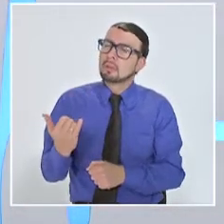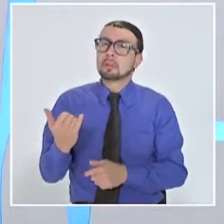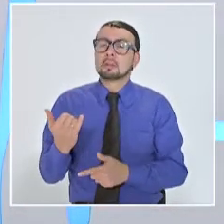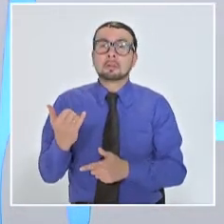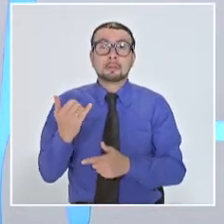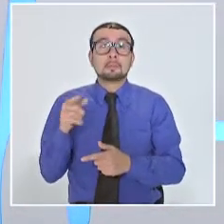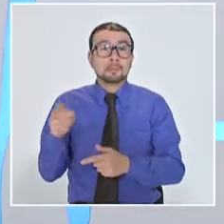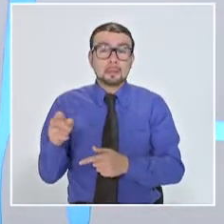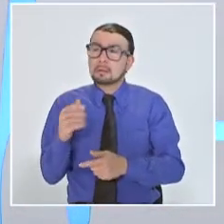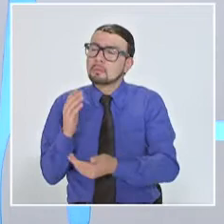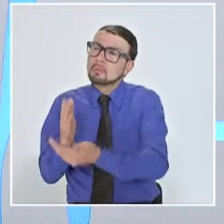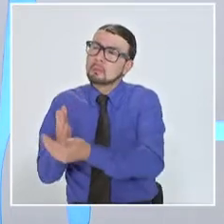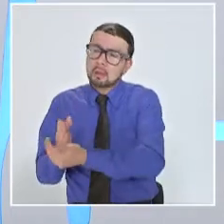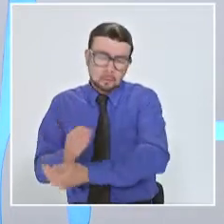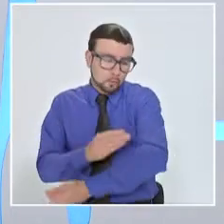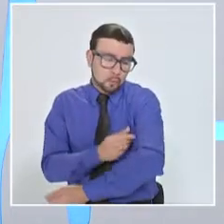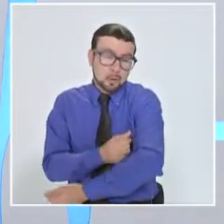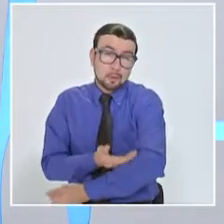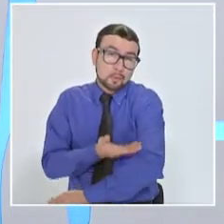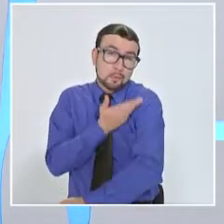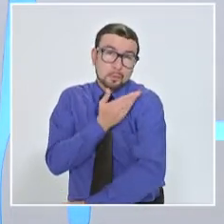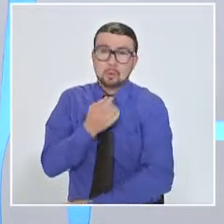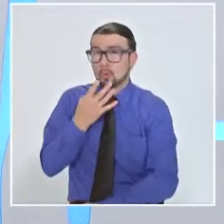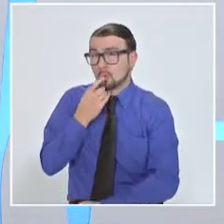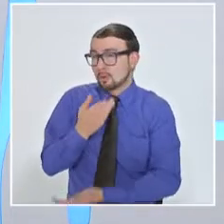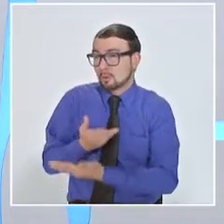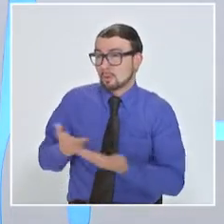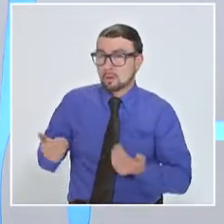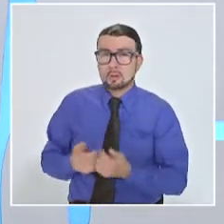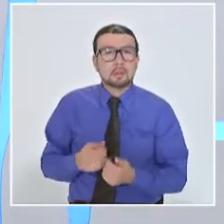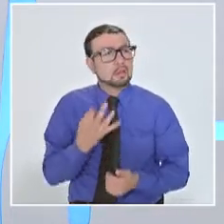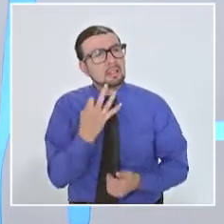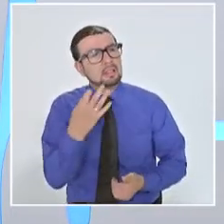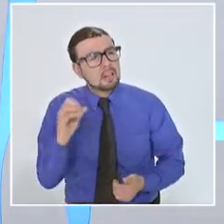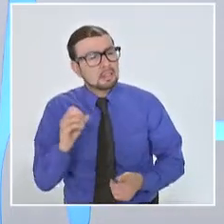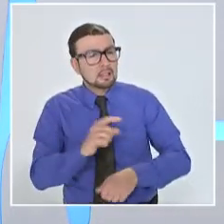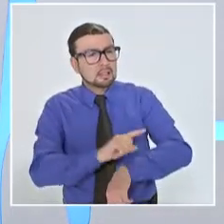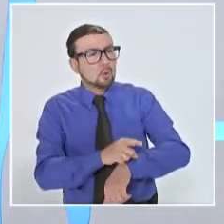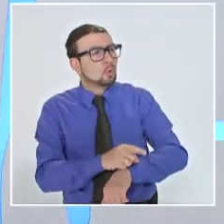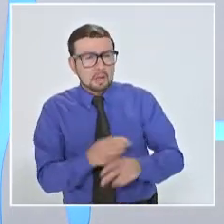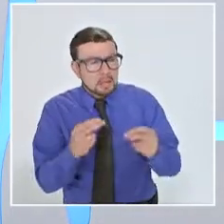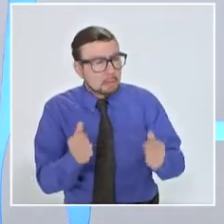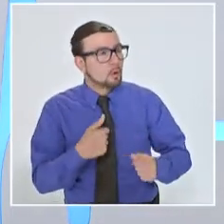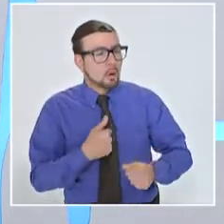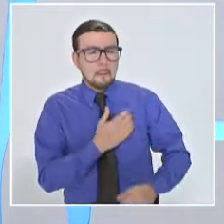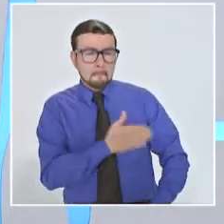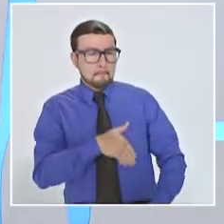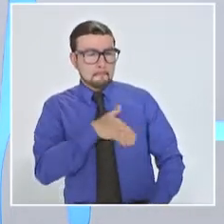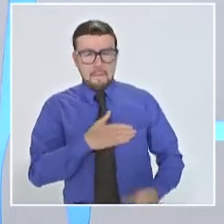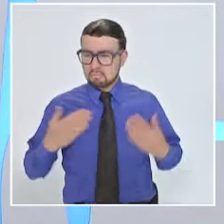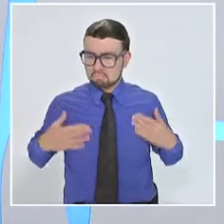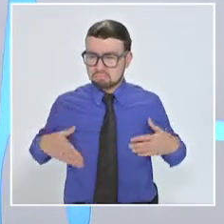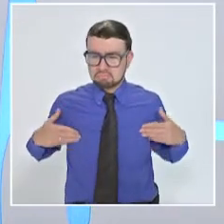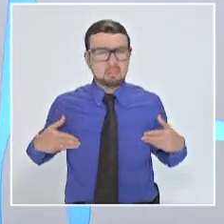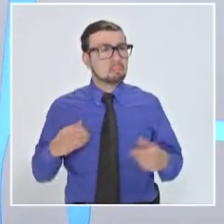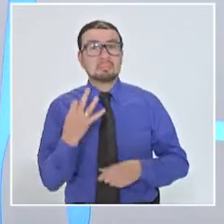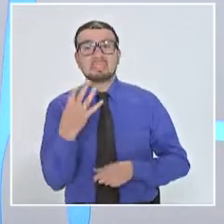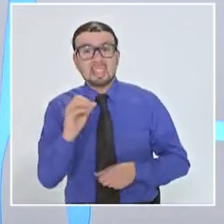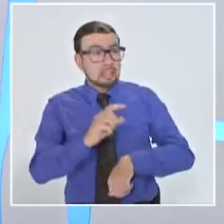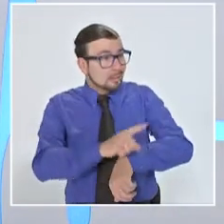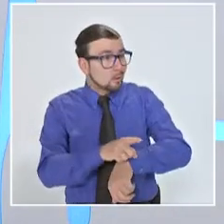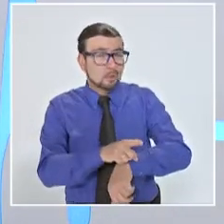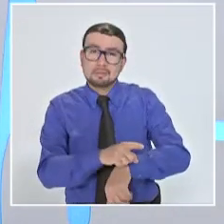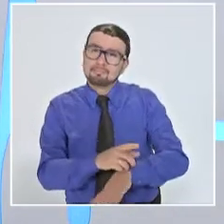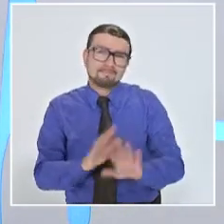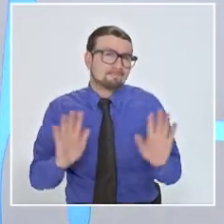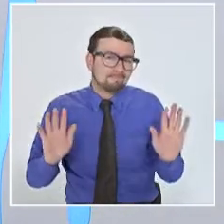control de la hipertensión y la diabetes, y en los últimos 30 segundos le dijo, señora, quítese la blusa que le voy a examinar los senos, y ese examen duró 30 segundos,